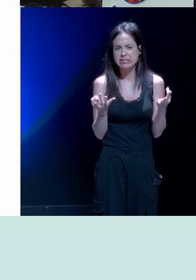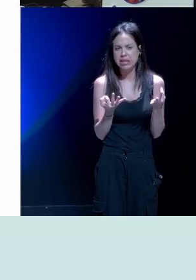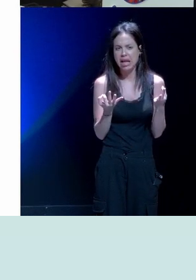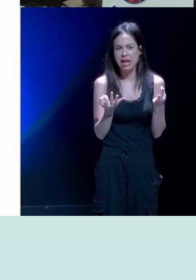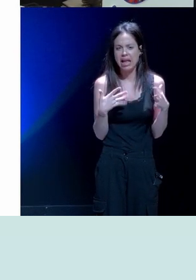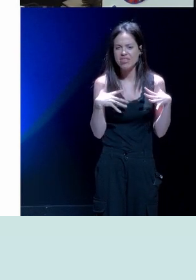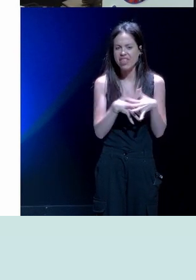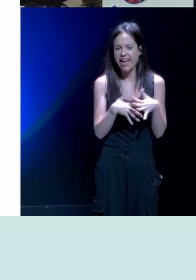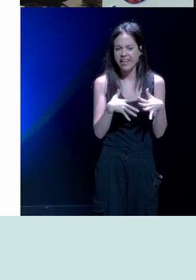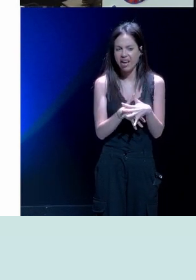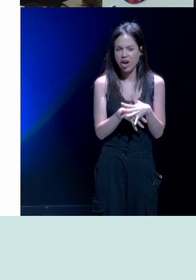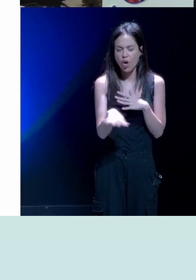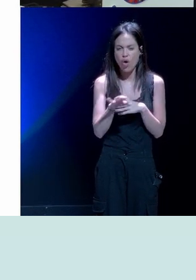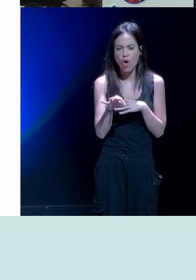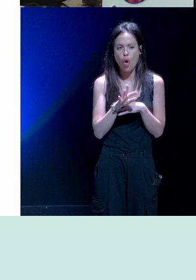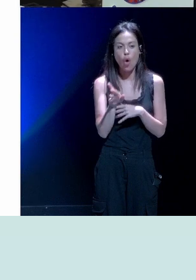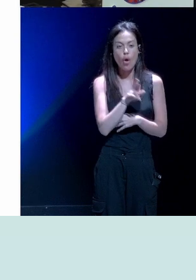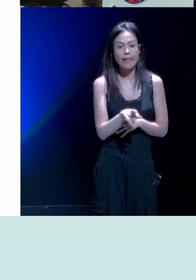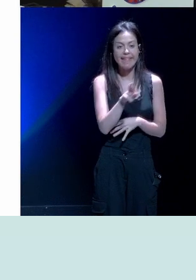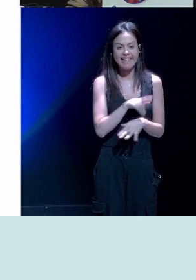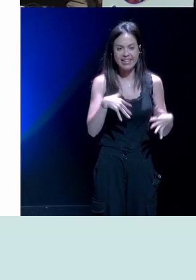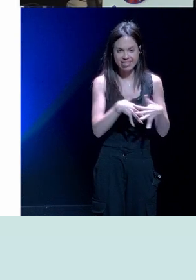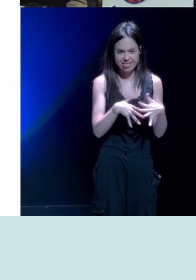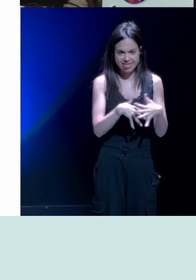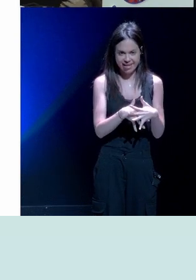retejer vínculos sociales?